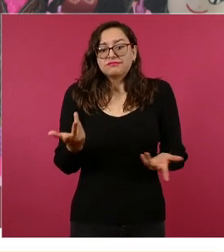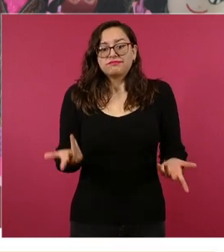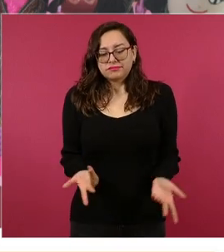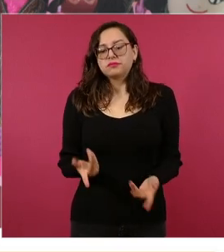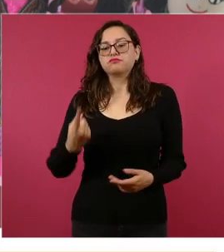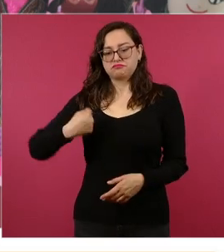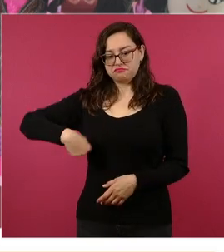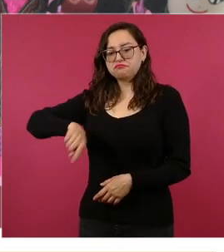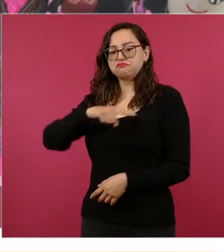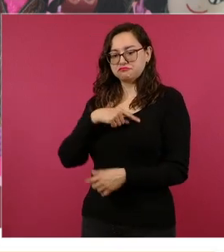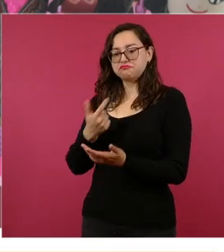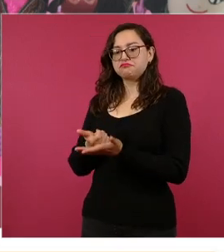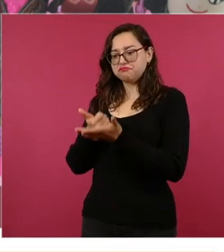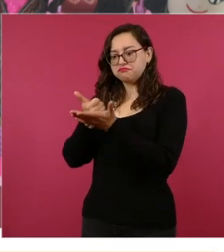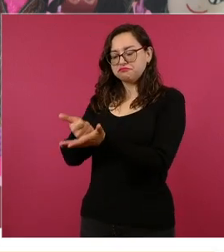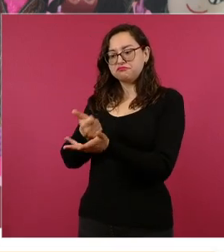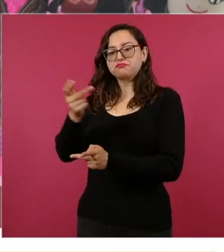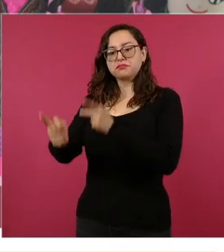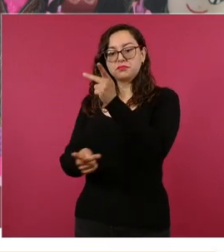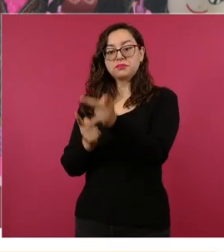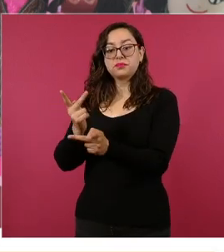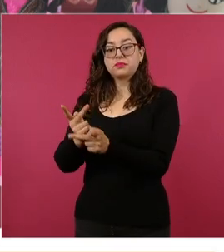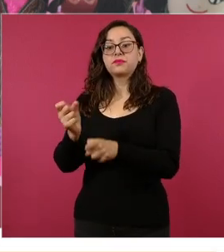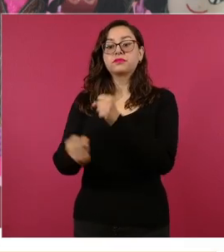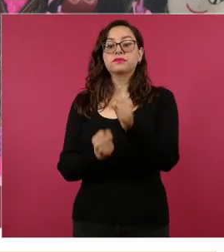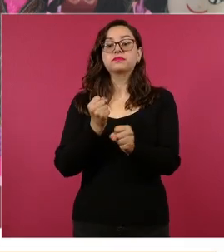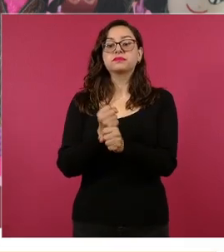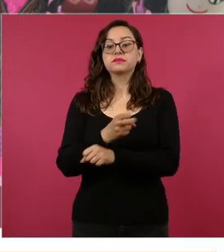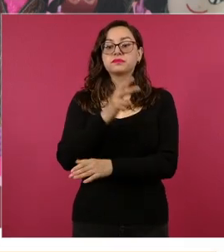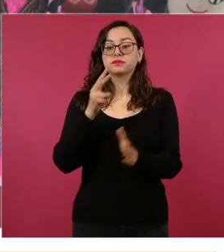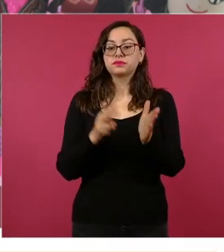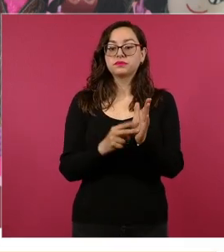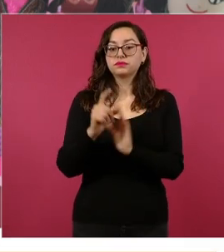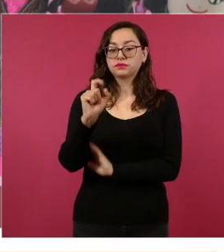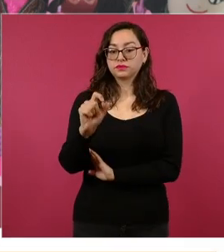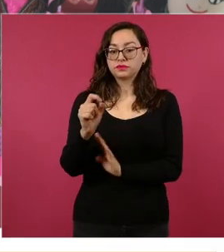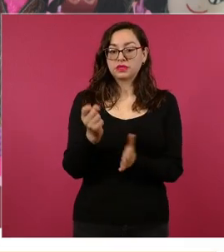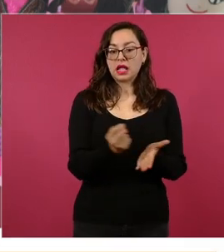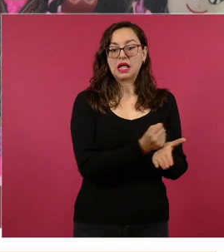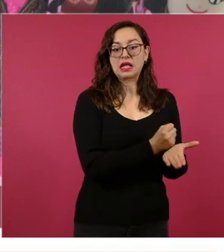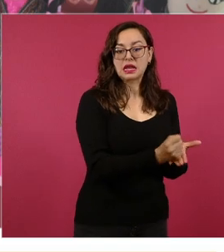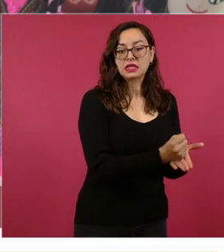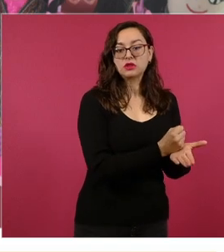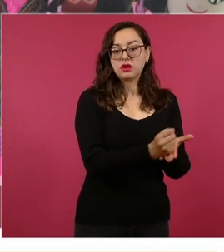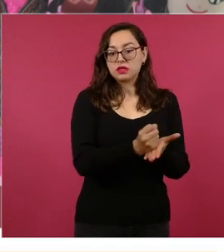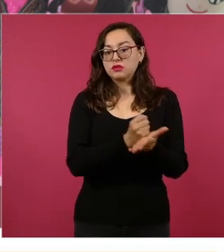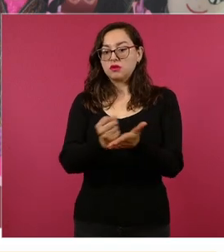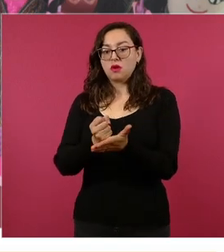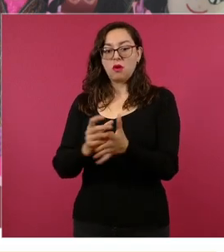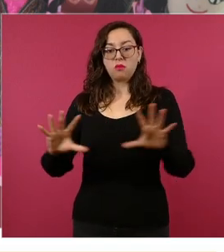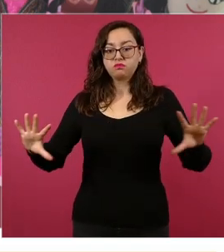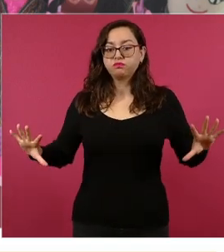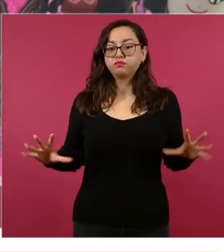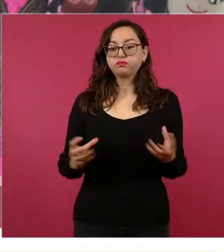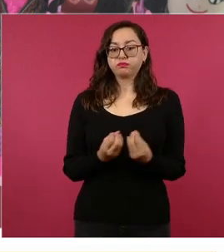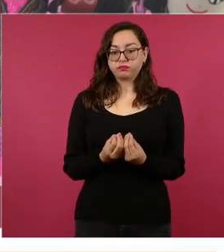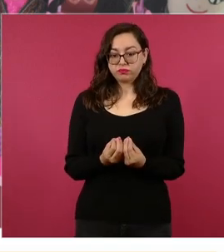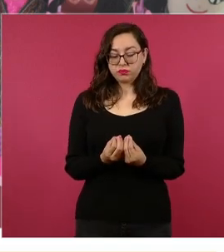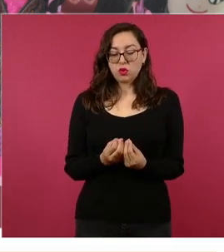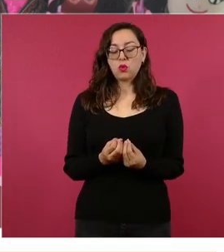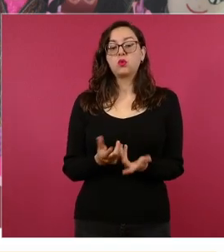ellos. Ya para el 2020 concentramos todos los créditos otorgados y sacamos un nuevo crédito